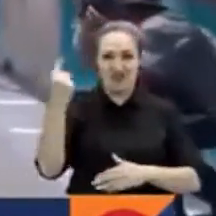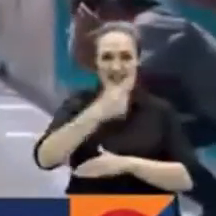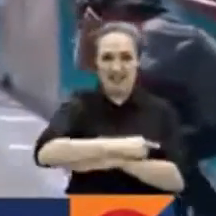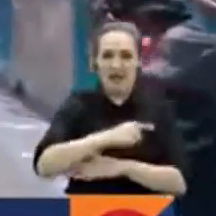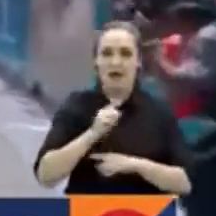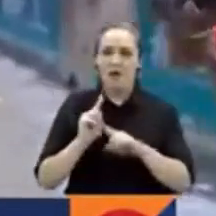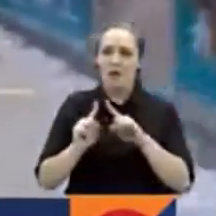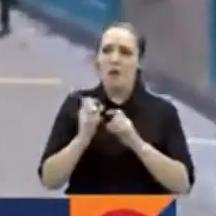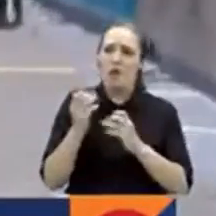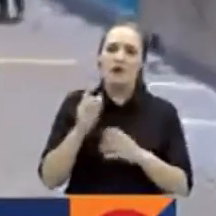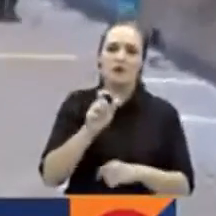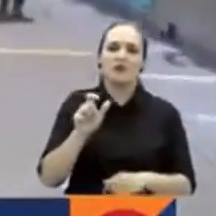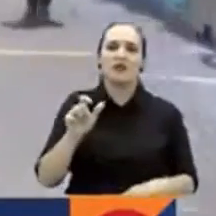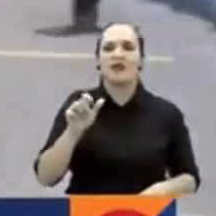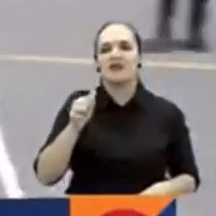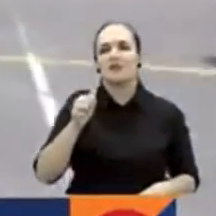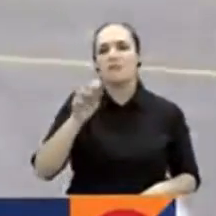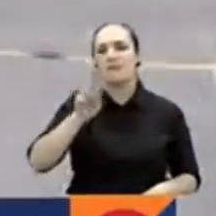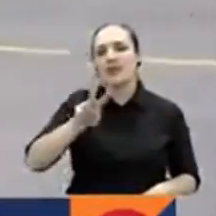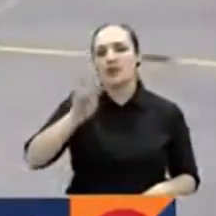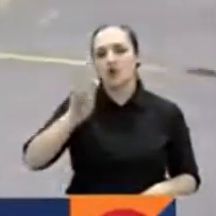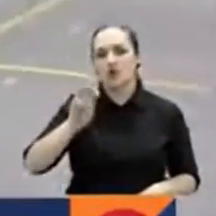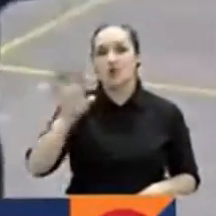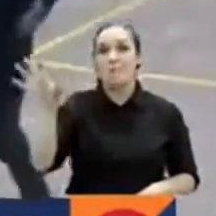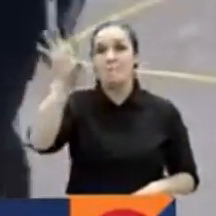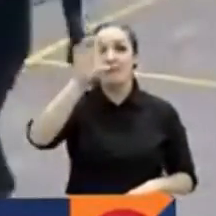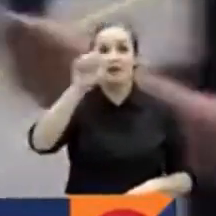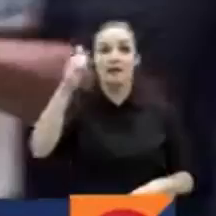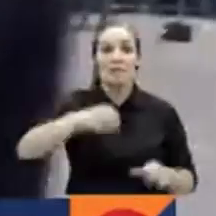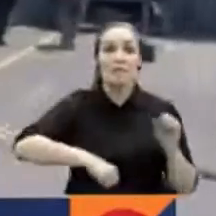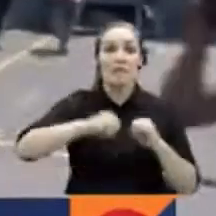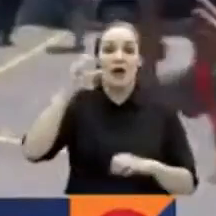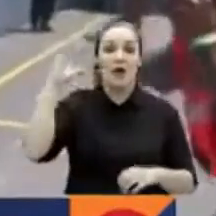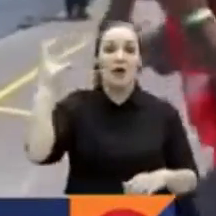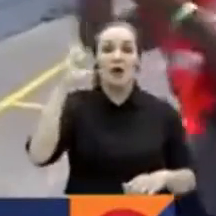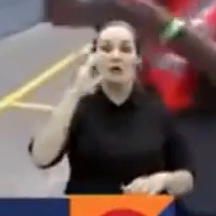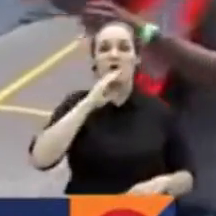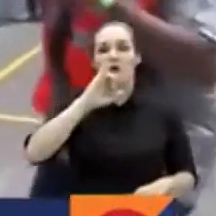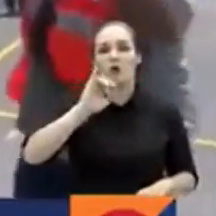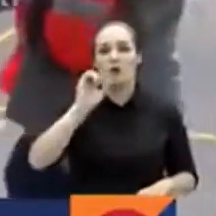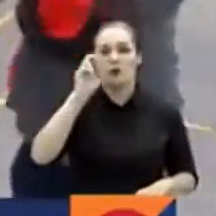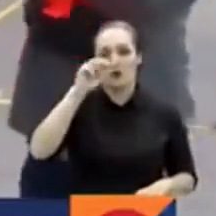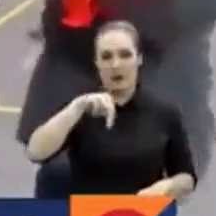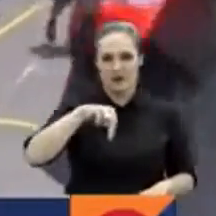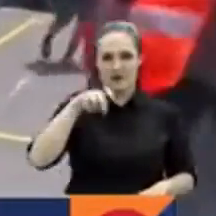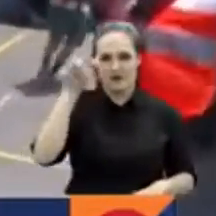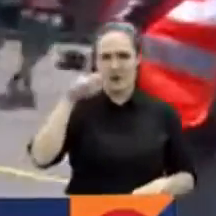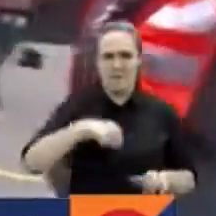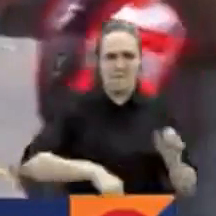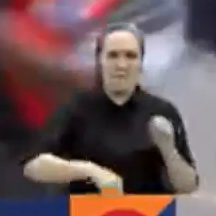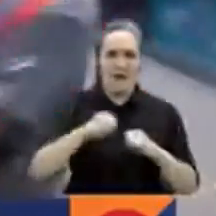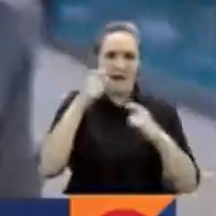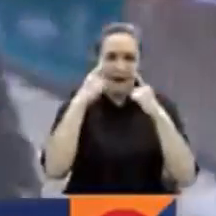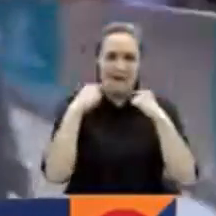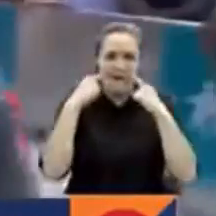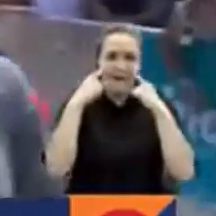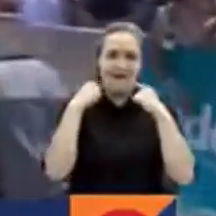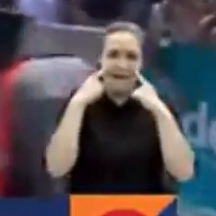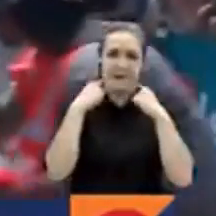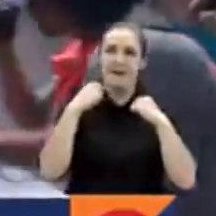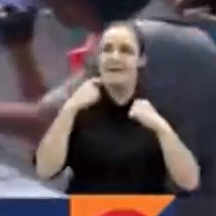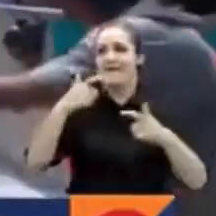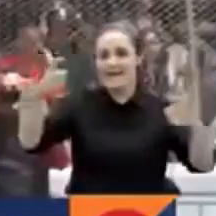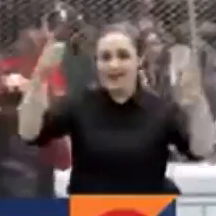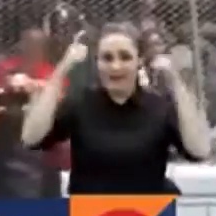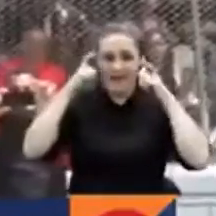28 deportistas de 10 países. Al final, el que ganó fue el colombiano Juan Fernando Vélez, quien con llanto se convirtió en el rey